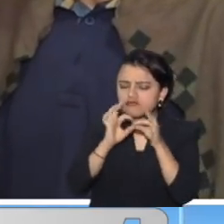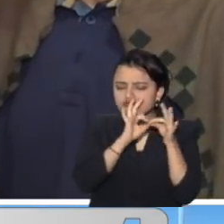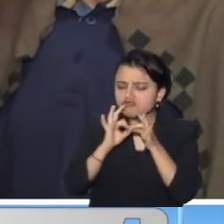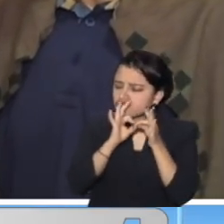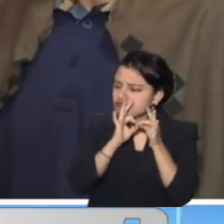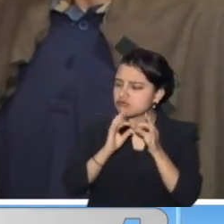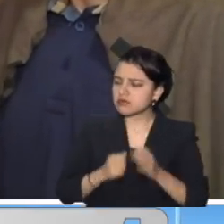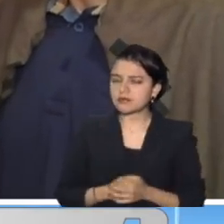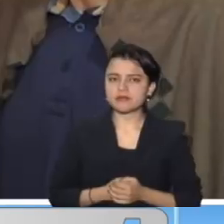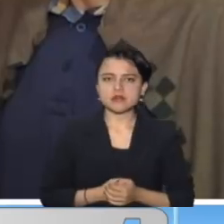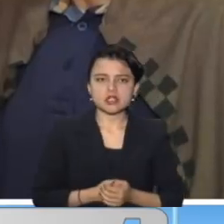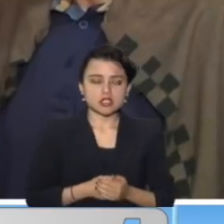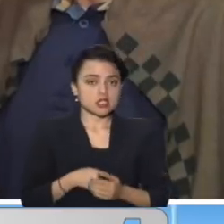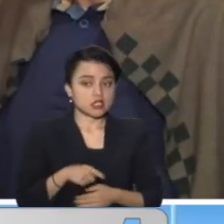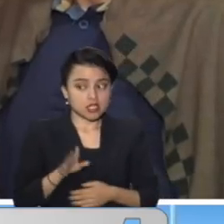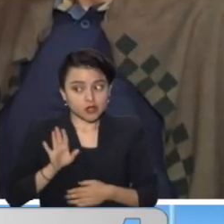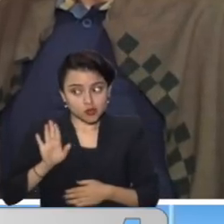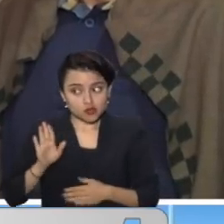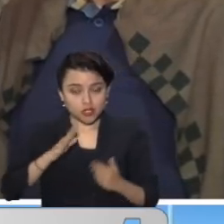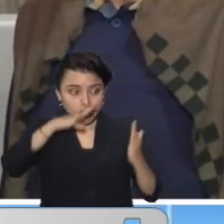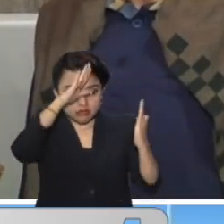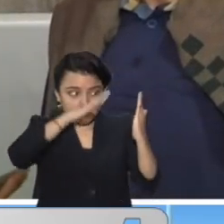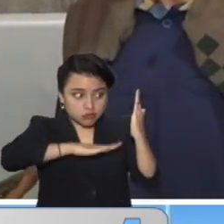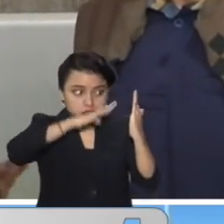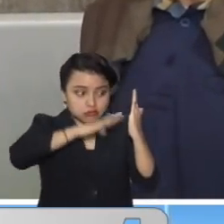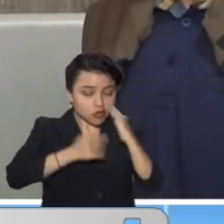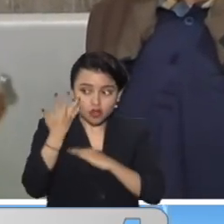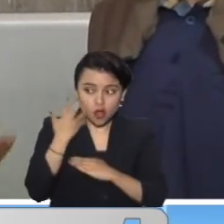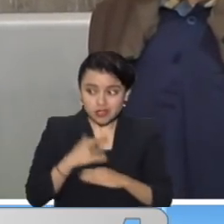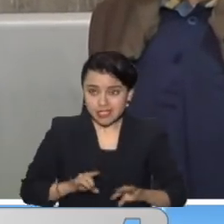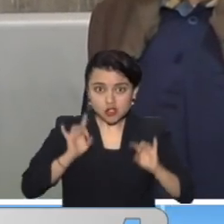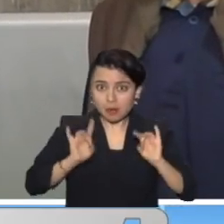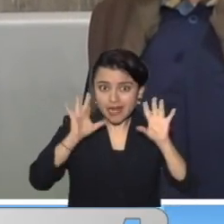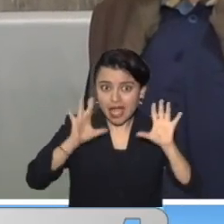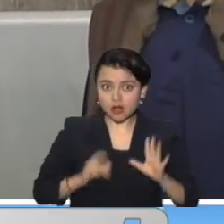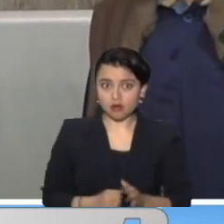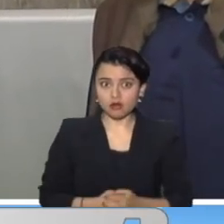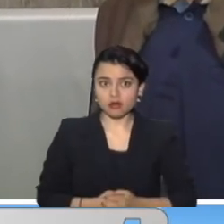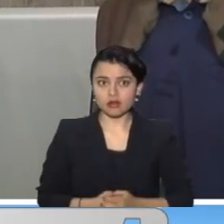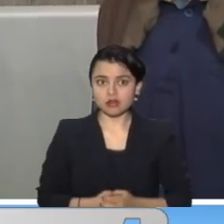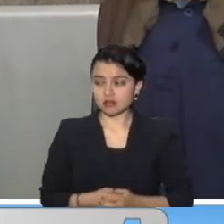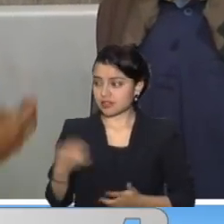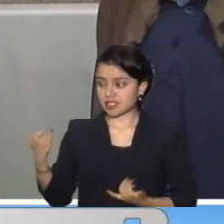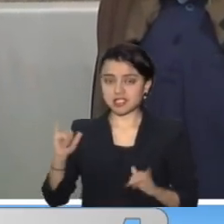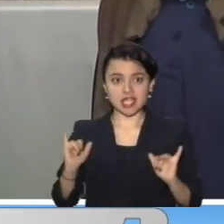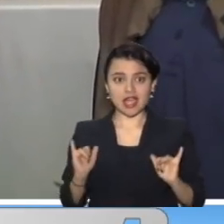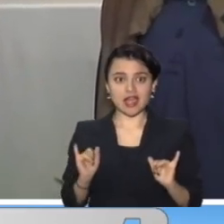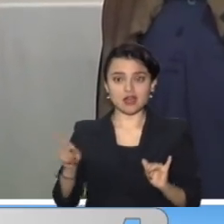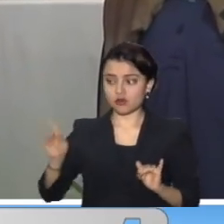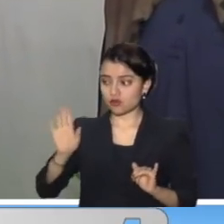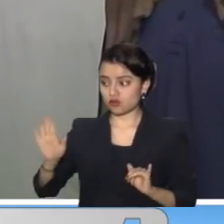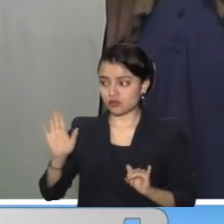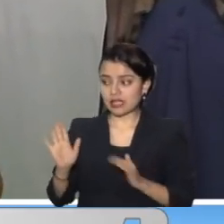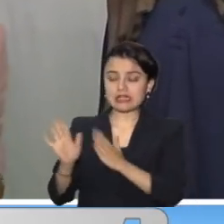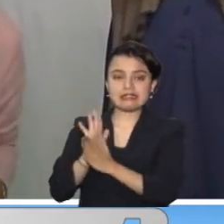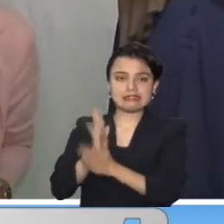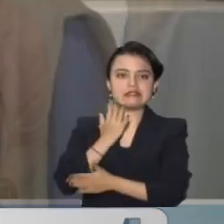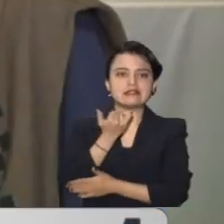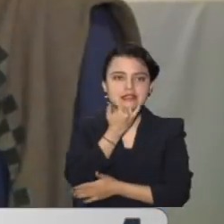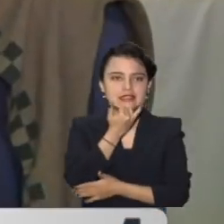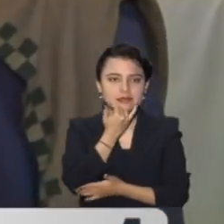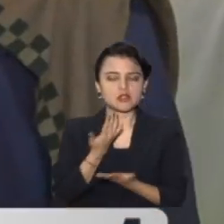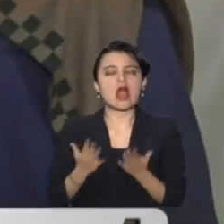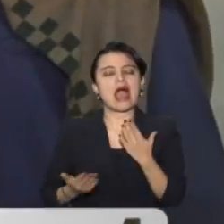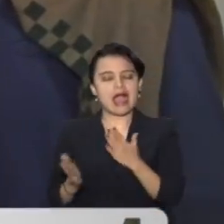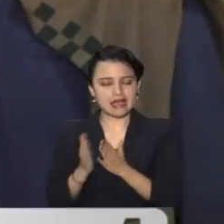este hermoso testimonio de fe en donde dice que es un milagro y que gracias a esto, Sebastián, también gracias a usted por compartirnos y estar